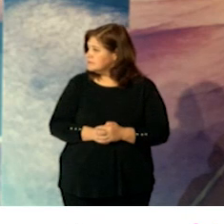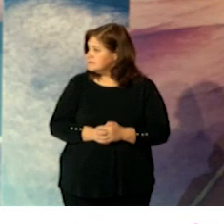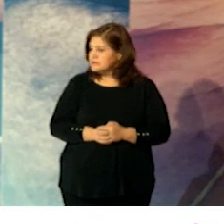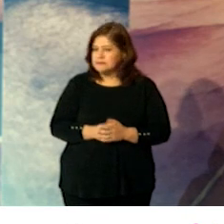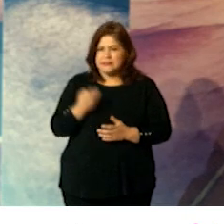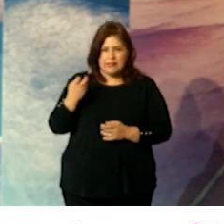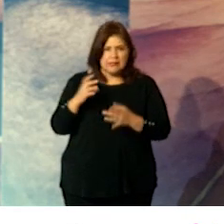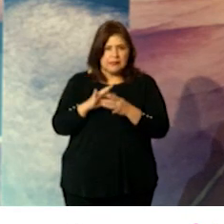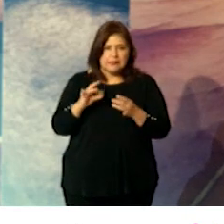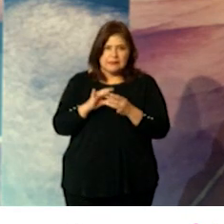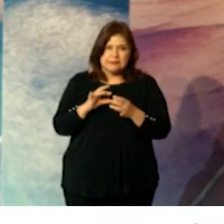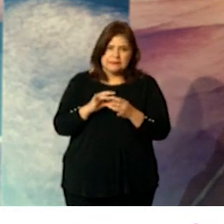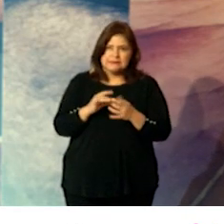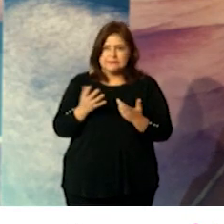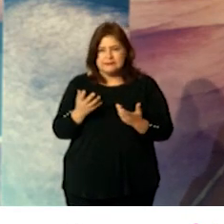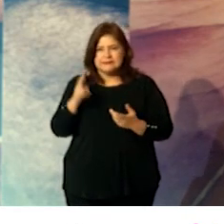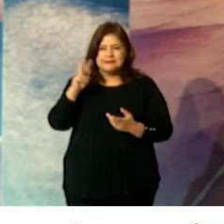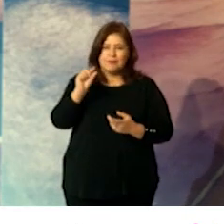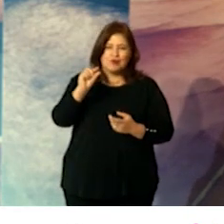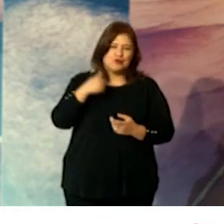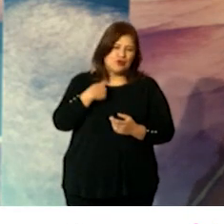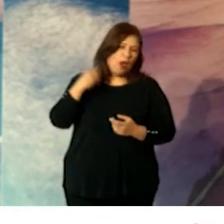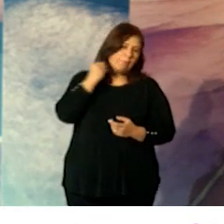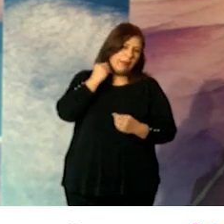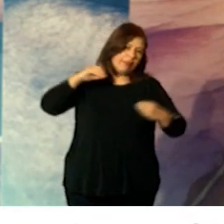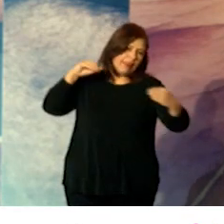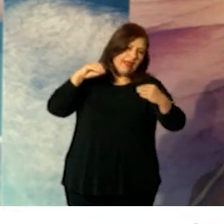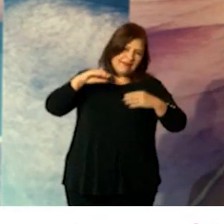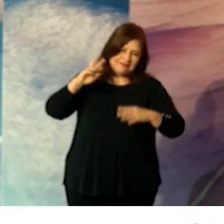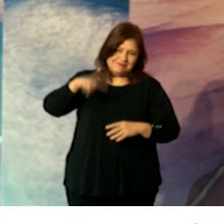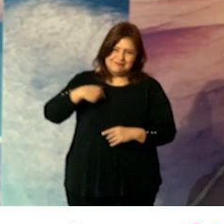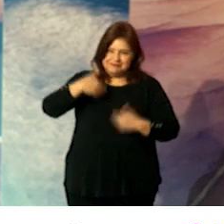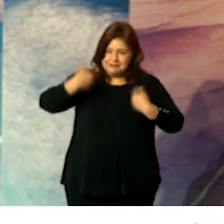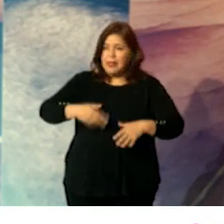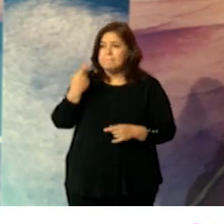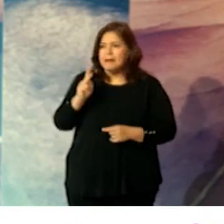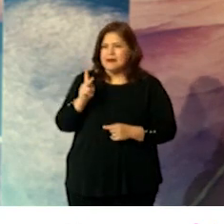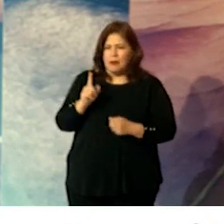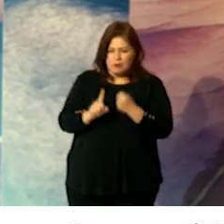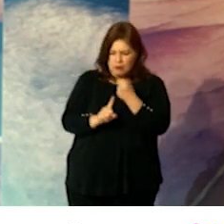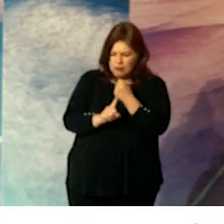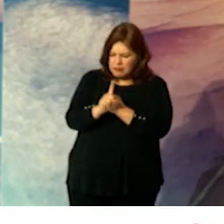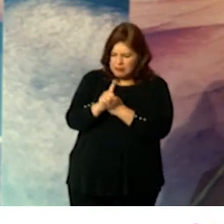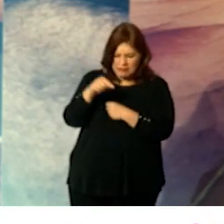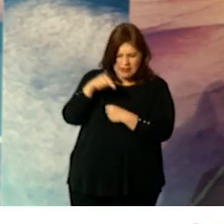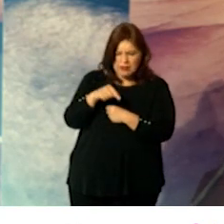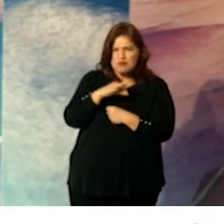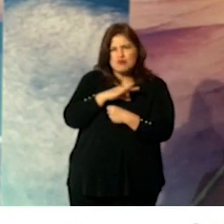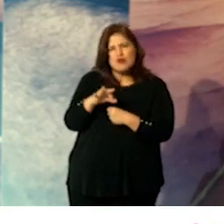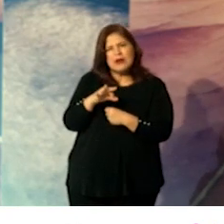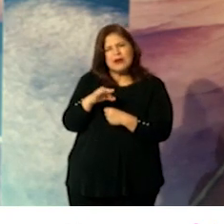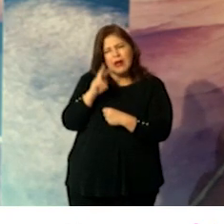Este comentario va a ser muy de abogada, pero yo creo que la conflictividad se puede medir en los litigios que